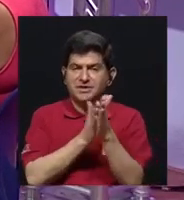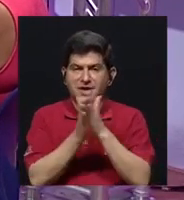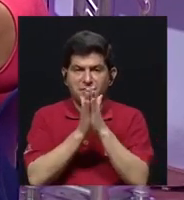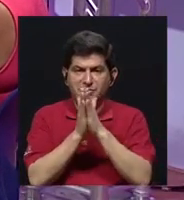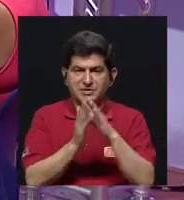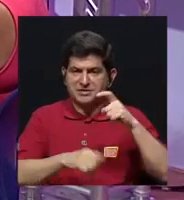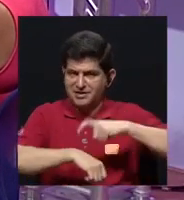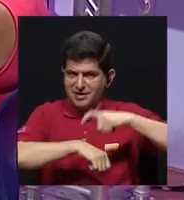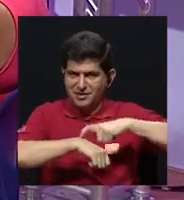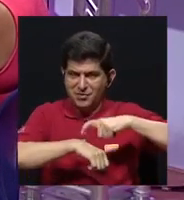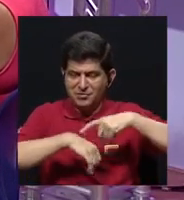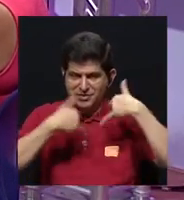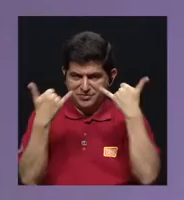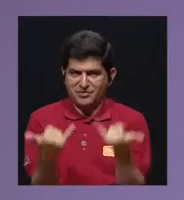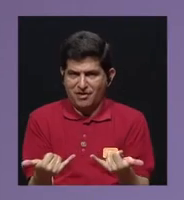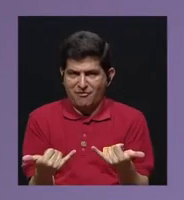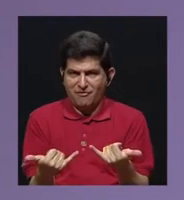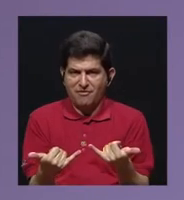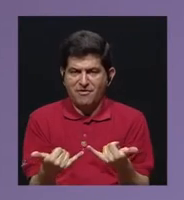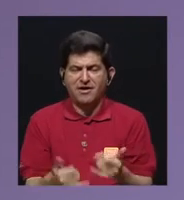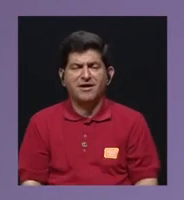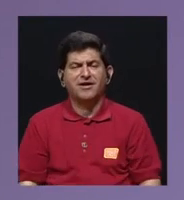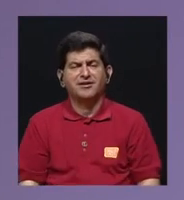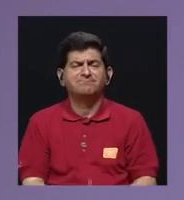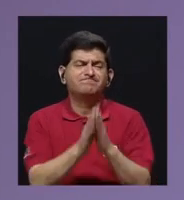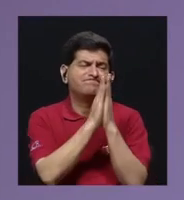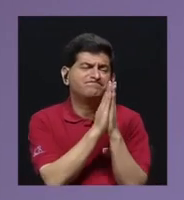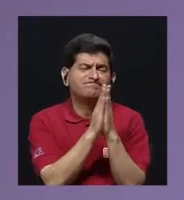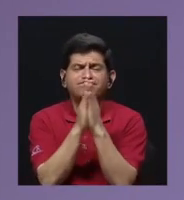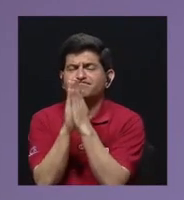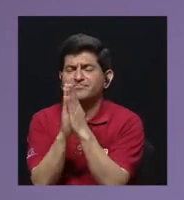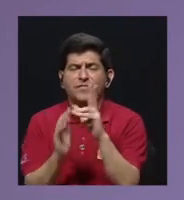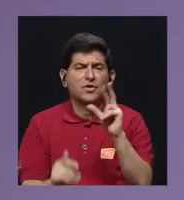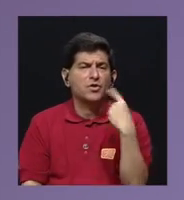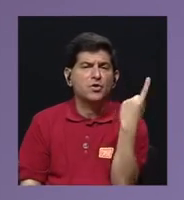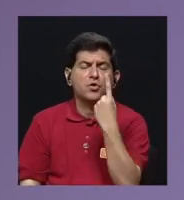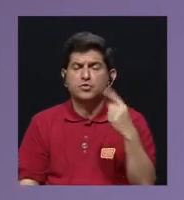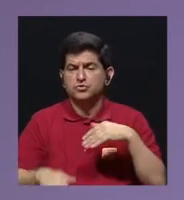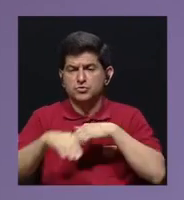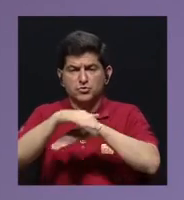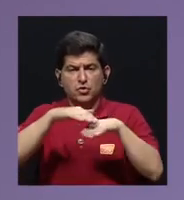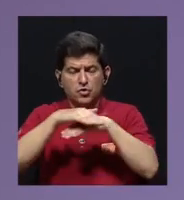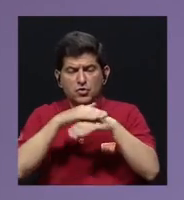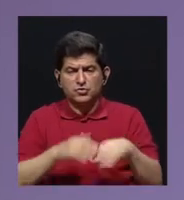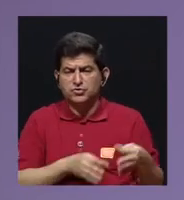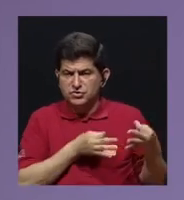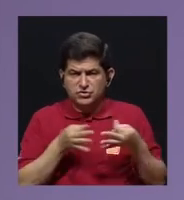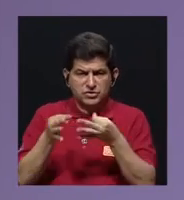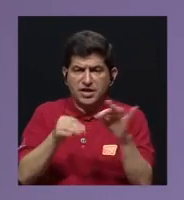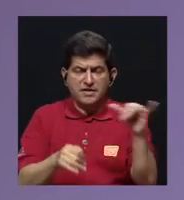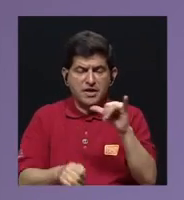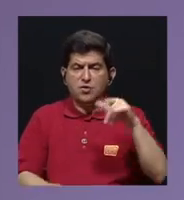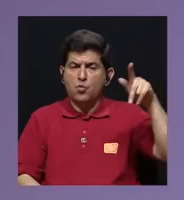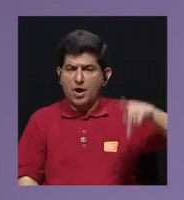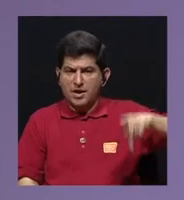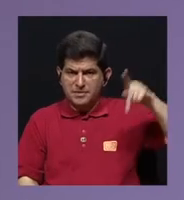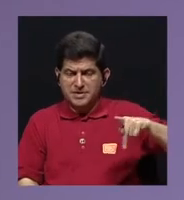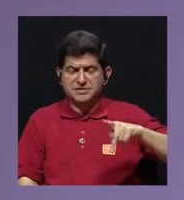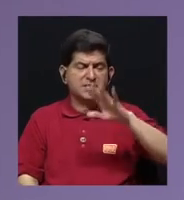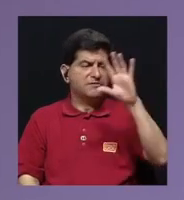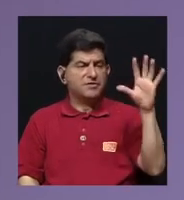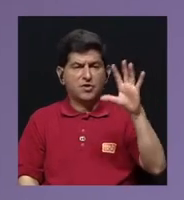espacio para instar a no solo a la sede del Atlántico, sino también del Pacífico, la sede del